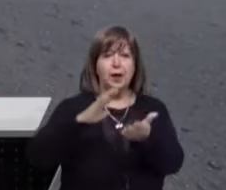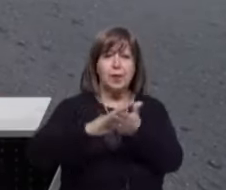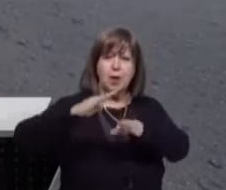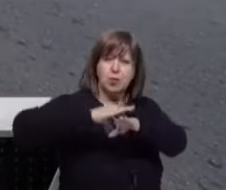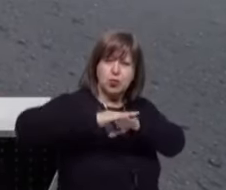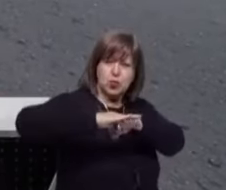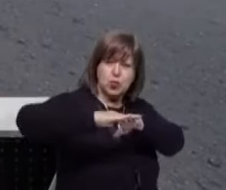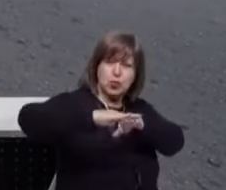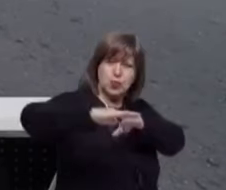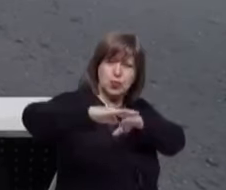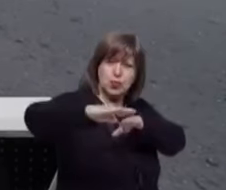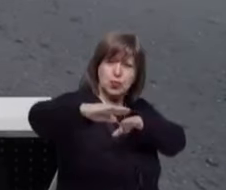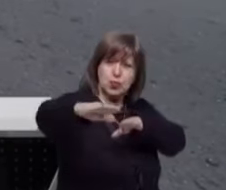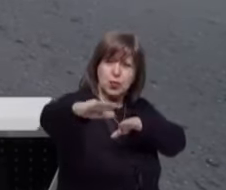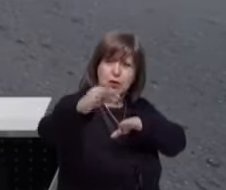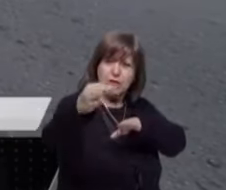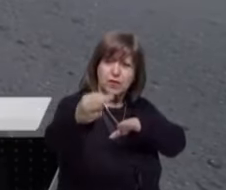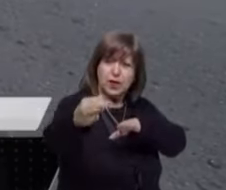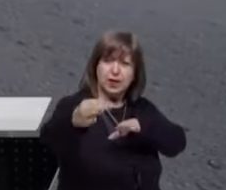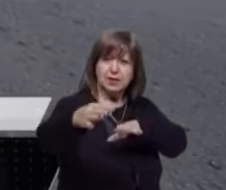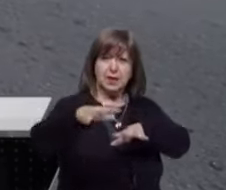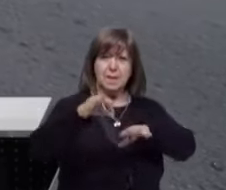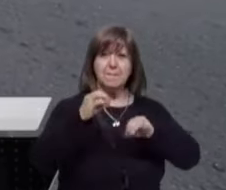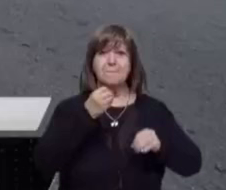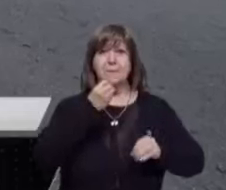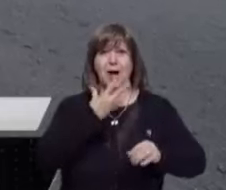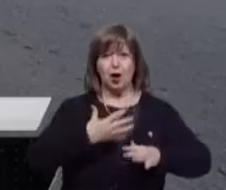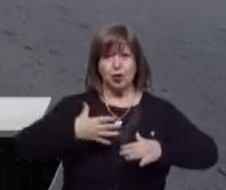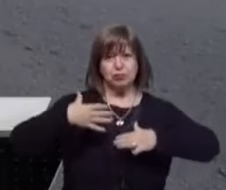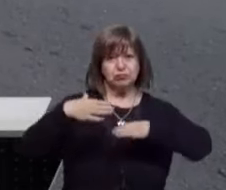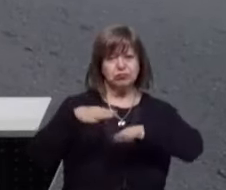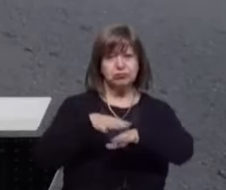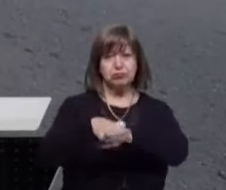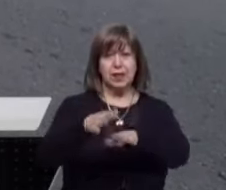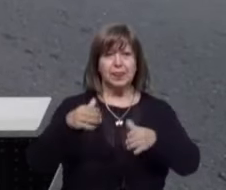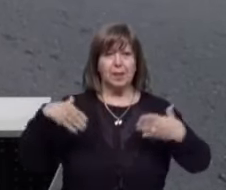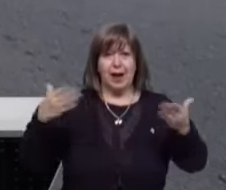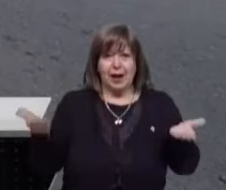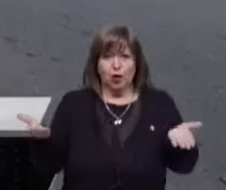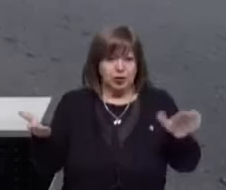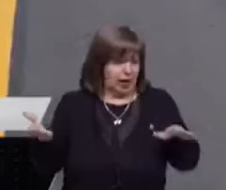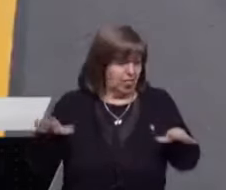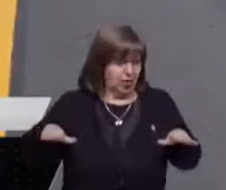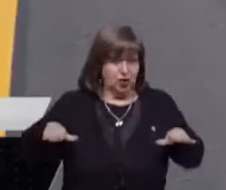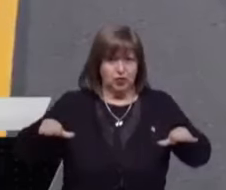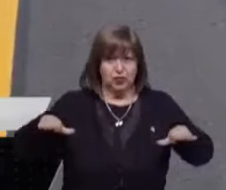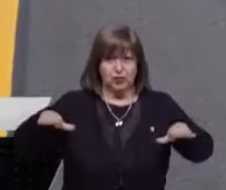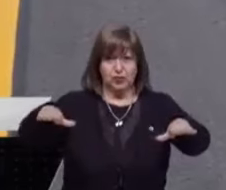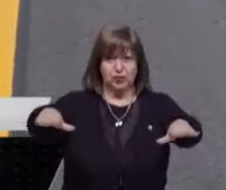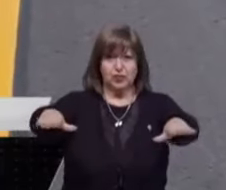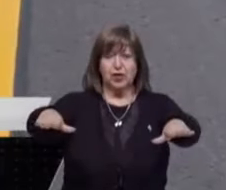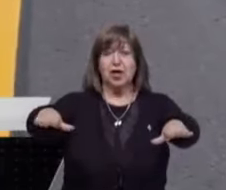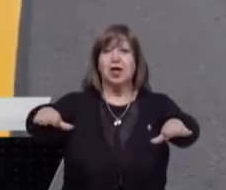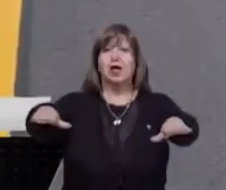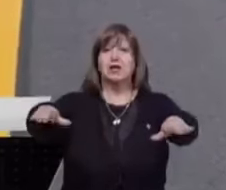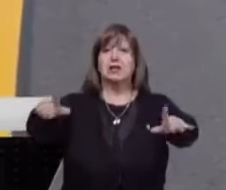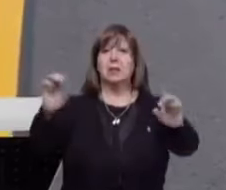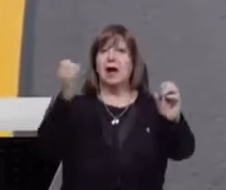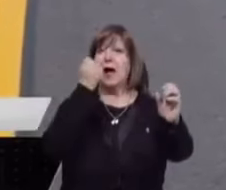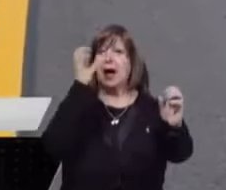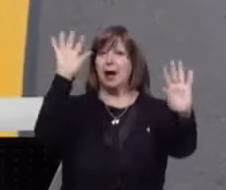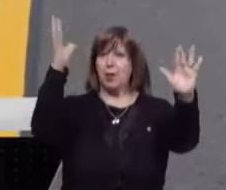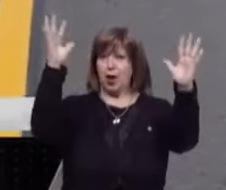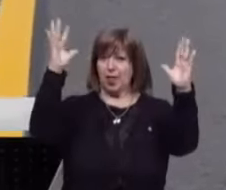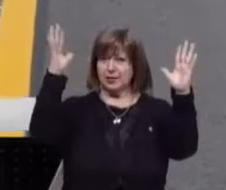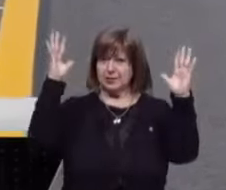incluye la remoción total de la estructura sino también el mejoramiento de todo lo que es la periferia se ha ordenado gran parte de la forestación